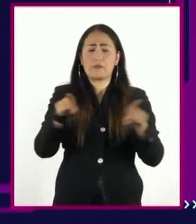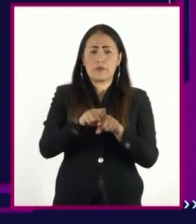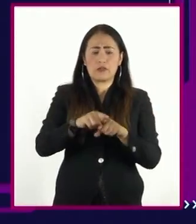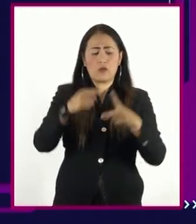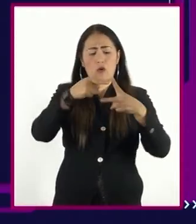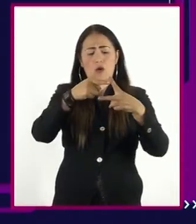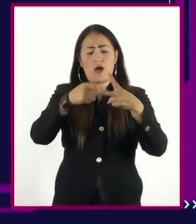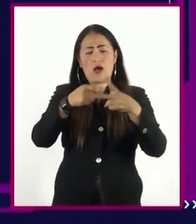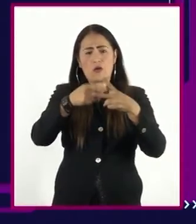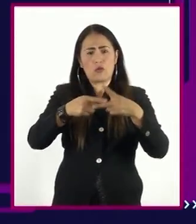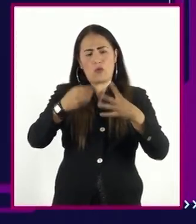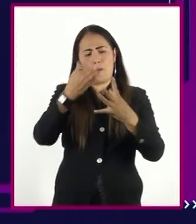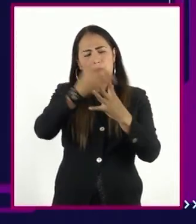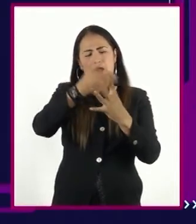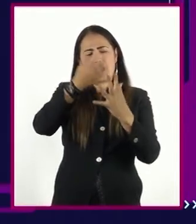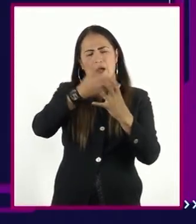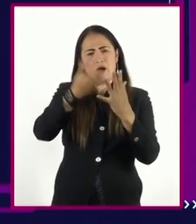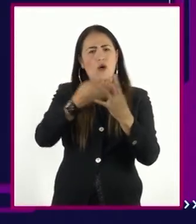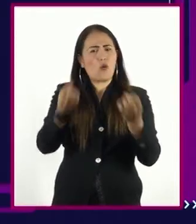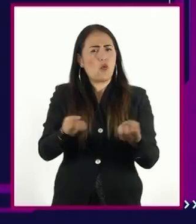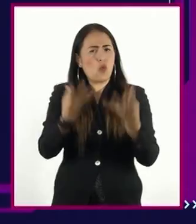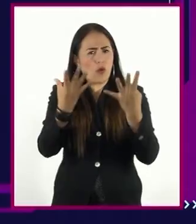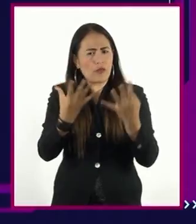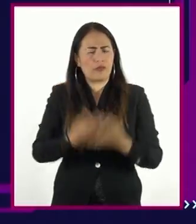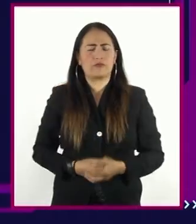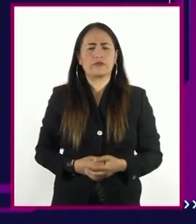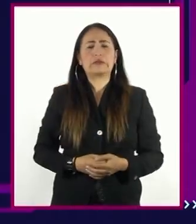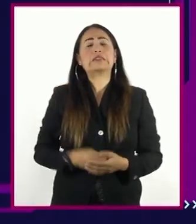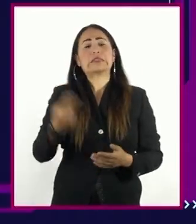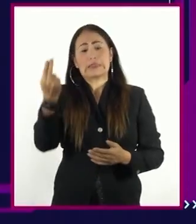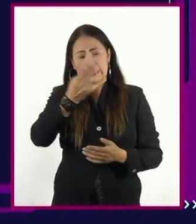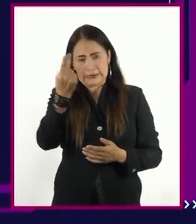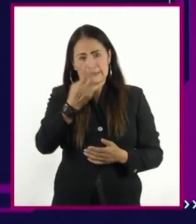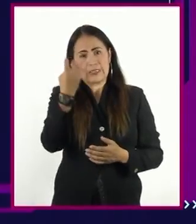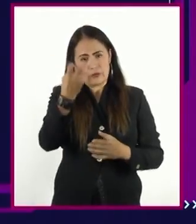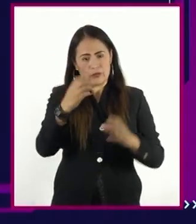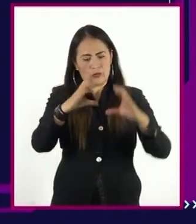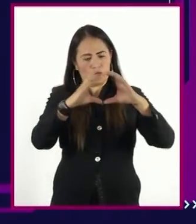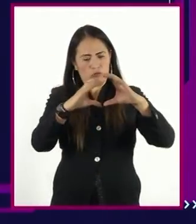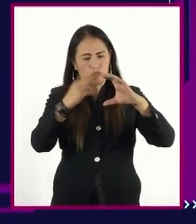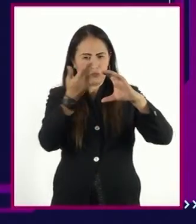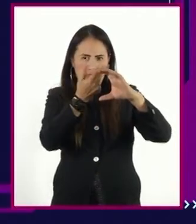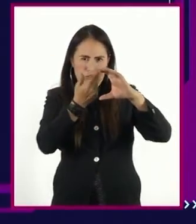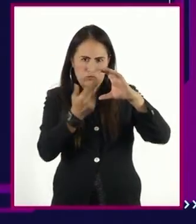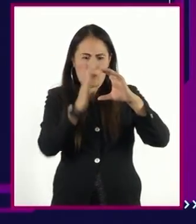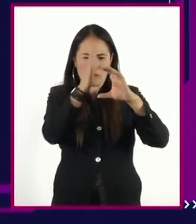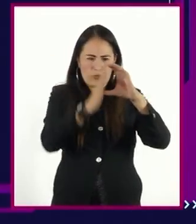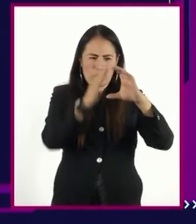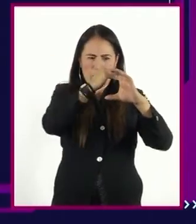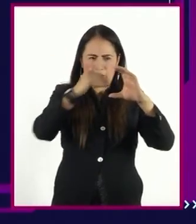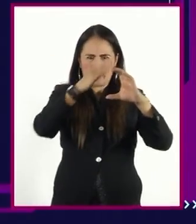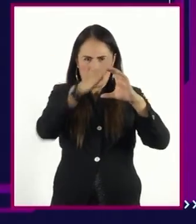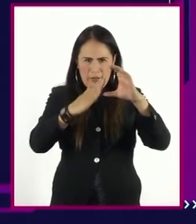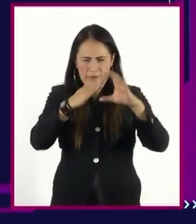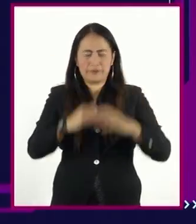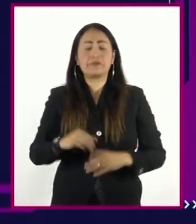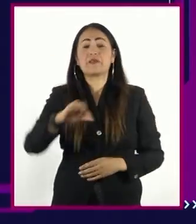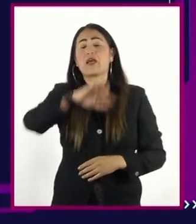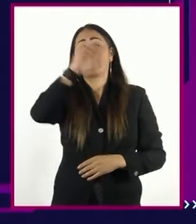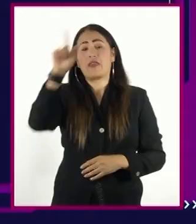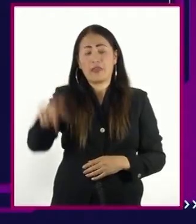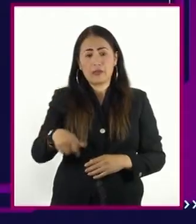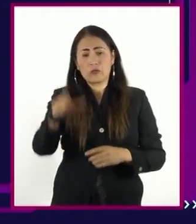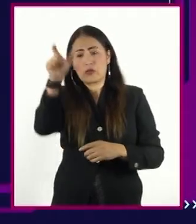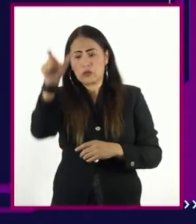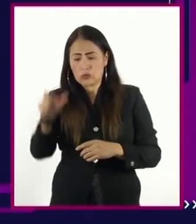del ángulo de cada sector, el cual será necesario para trazar la gráfica. También agregaremos una fila en donde colocaremos el